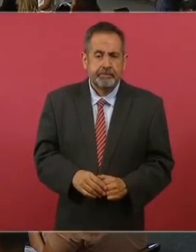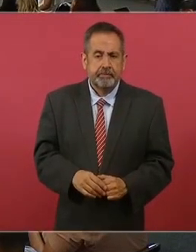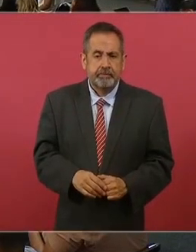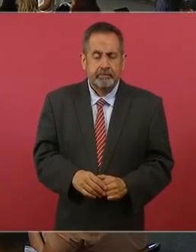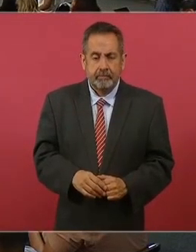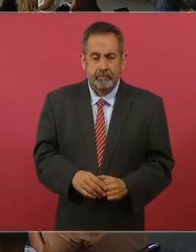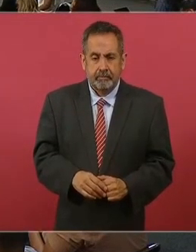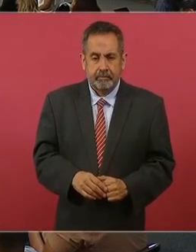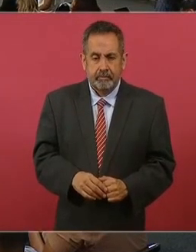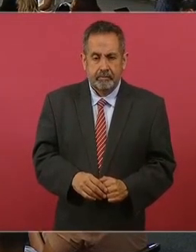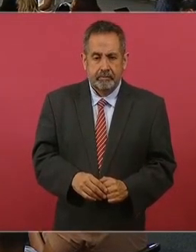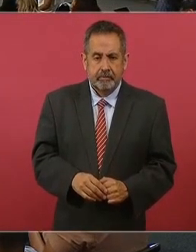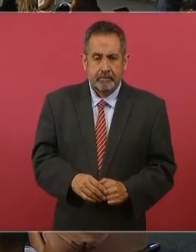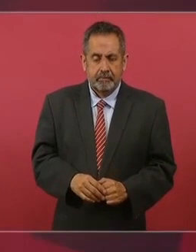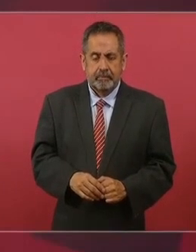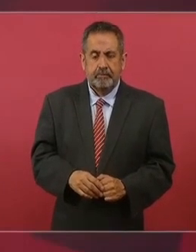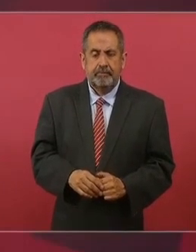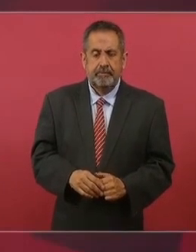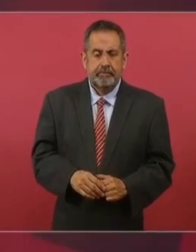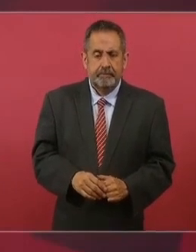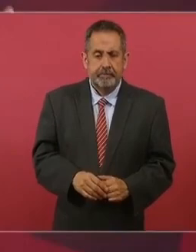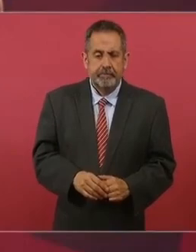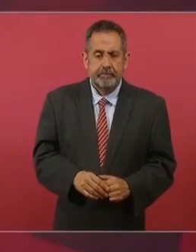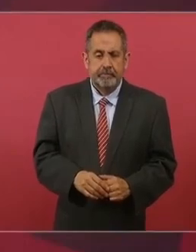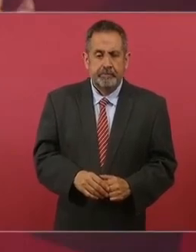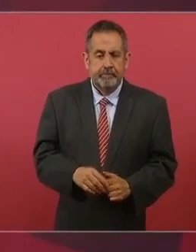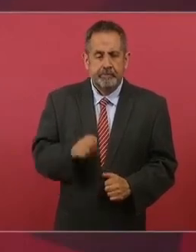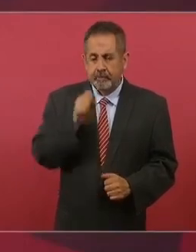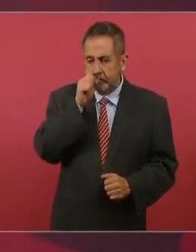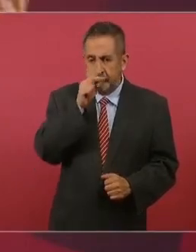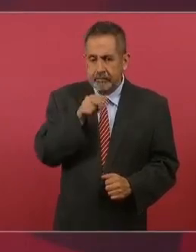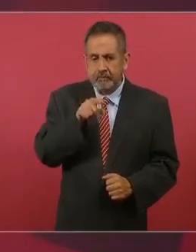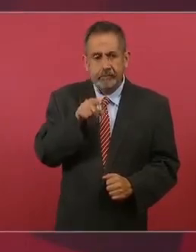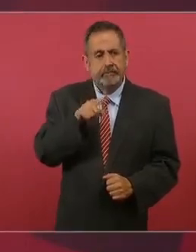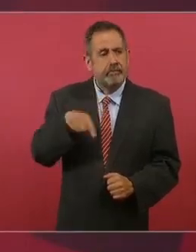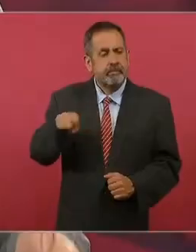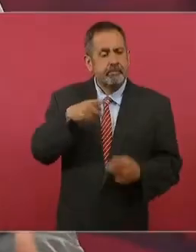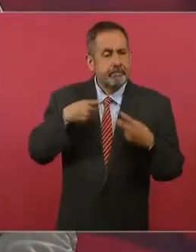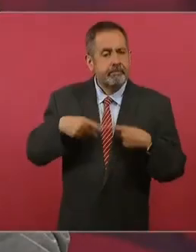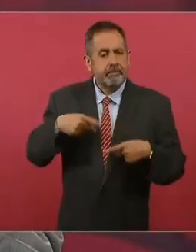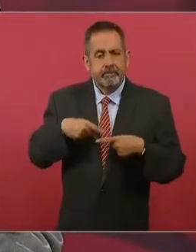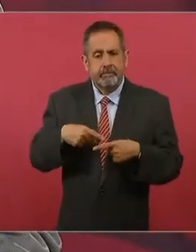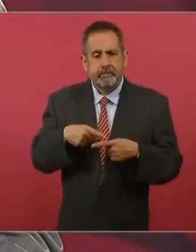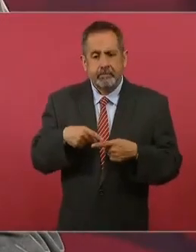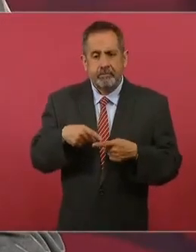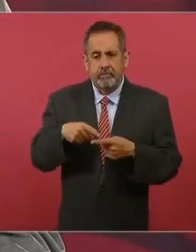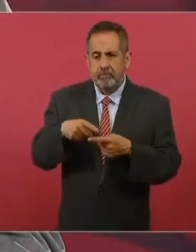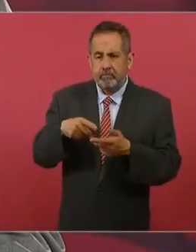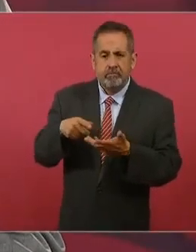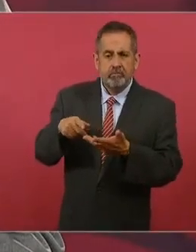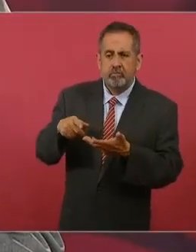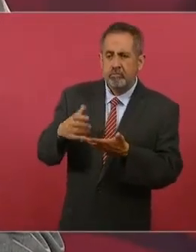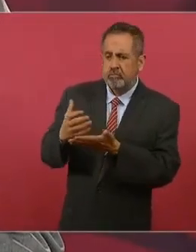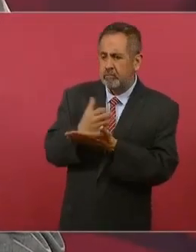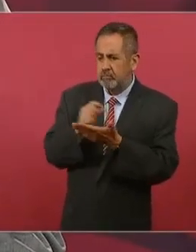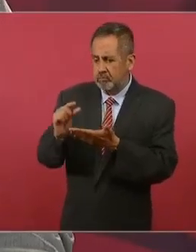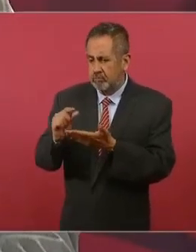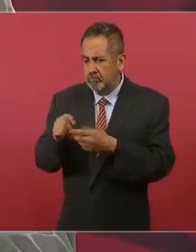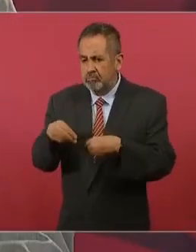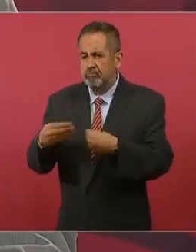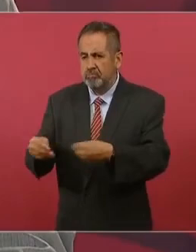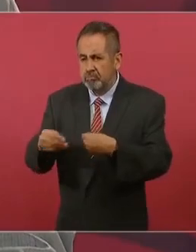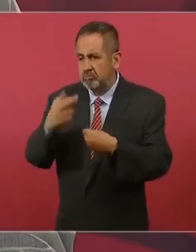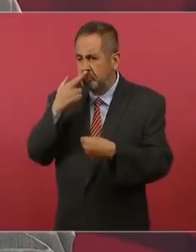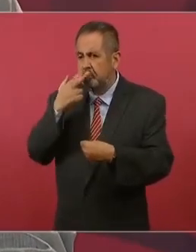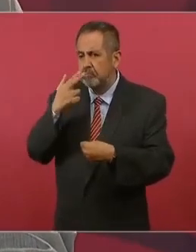Y a los de menos ingresos, pues les ha ido mejor y les